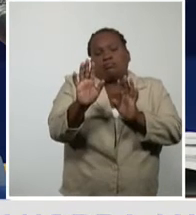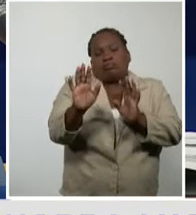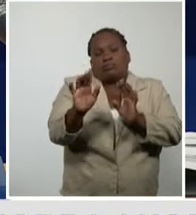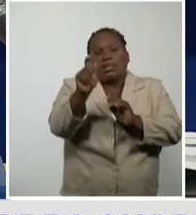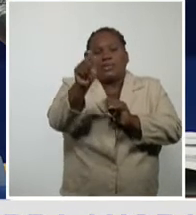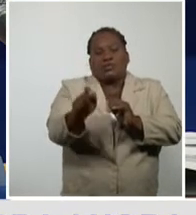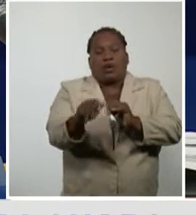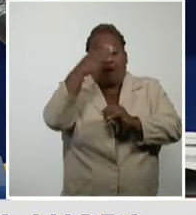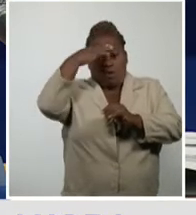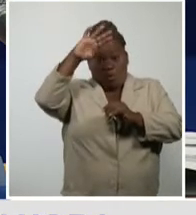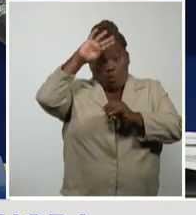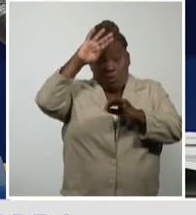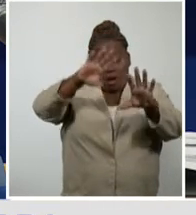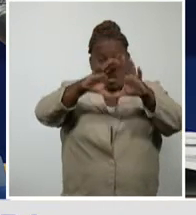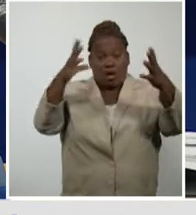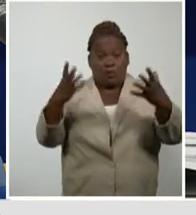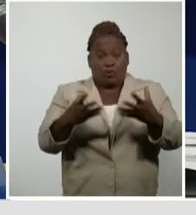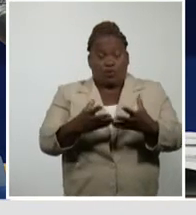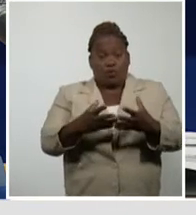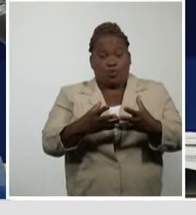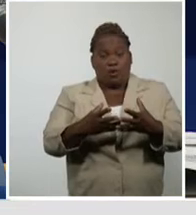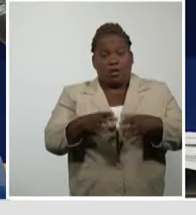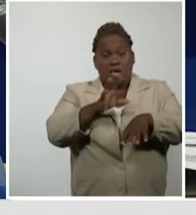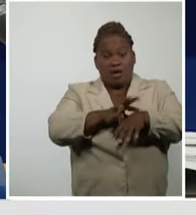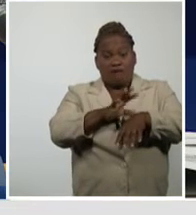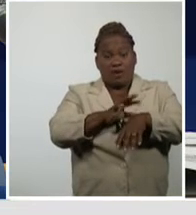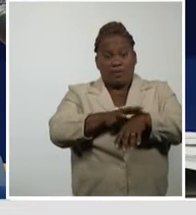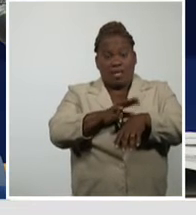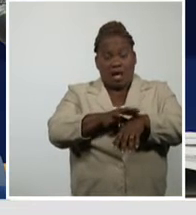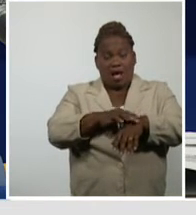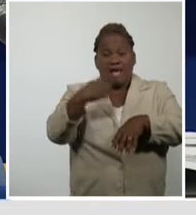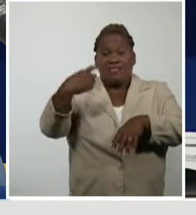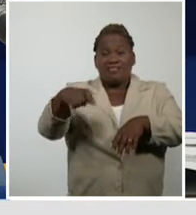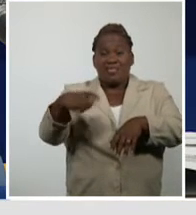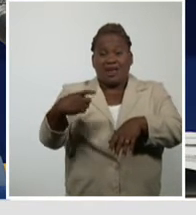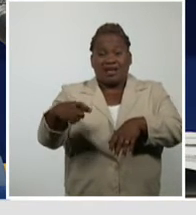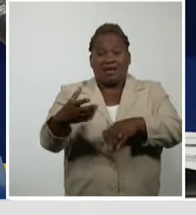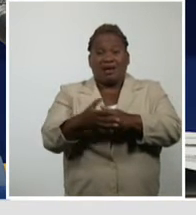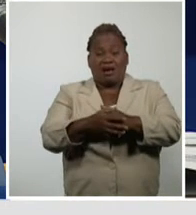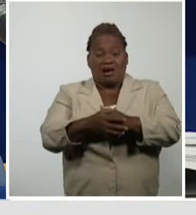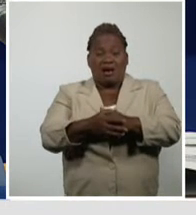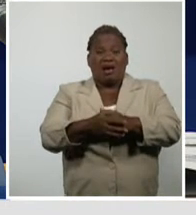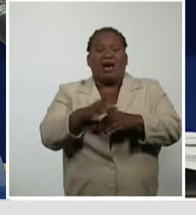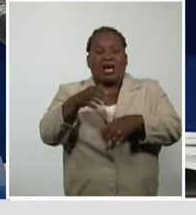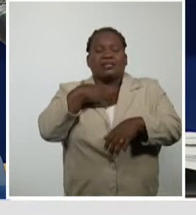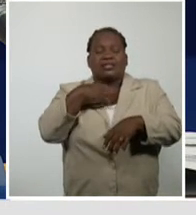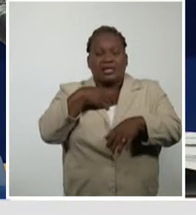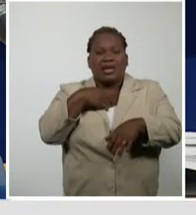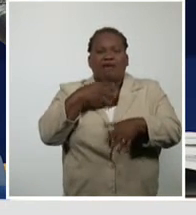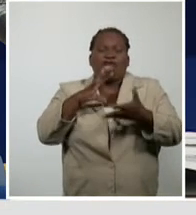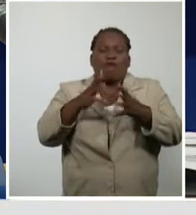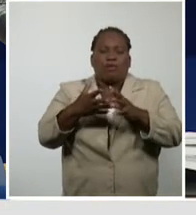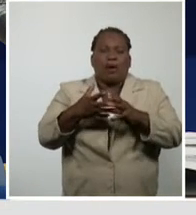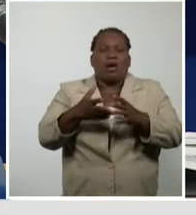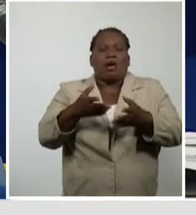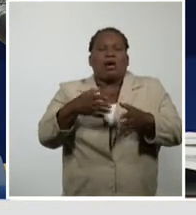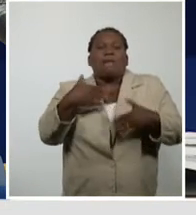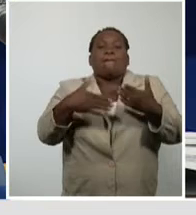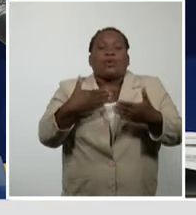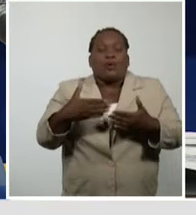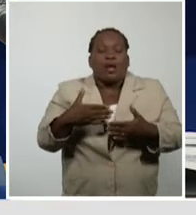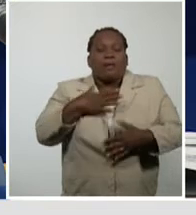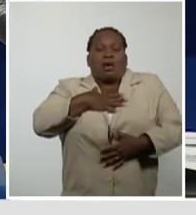en Cuba y en el mundo, las enfermedades diarreicas agudas tienen un comportamiento endémico. La infección respiratoria aguda tiene